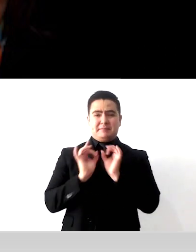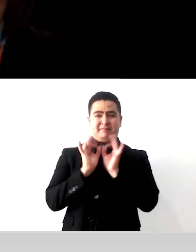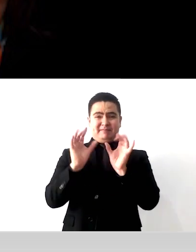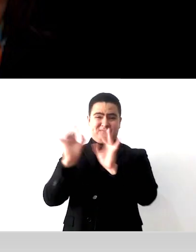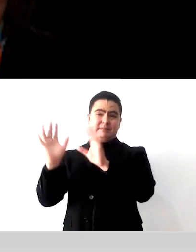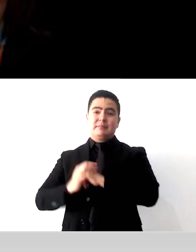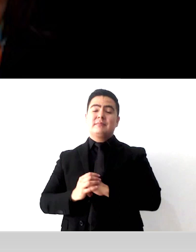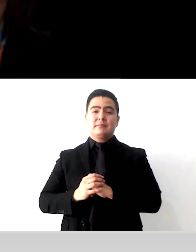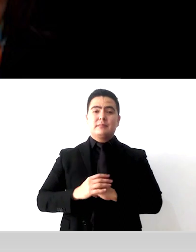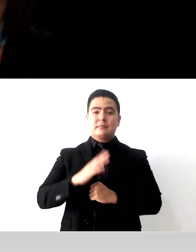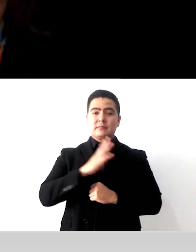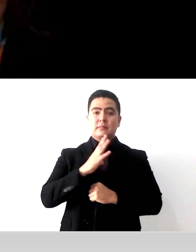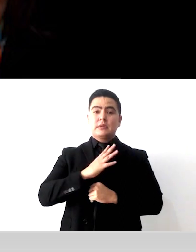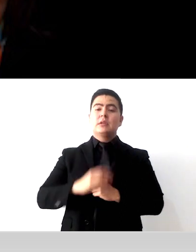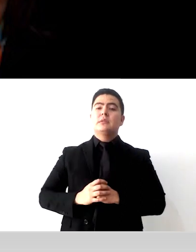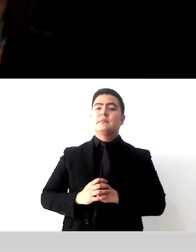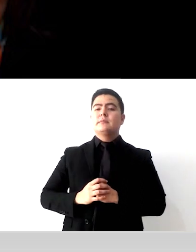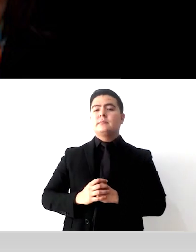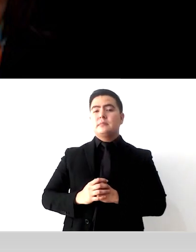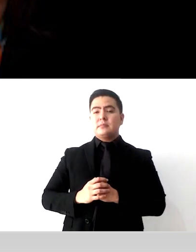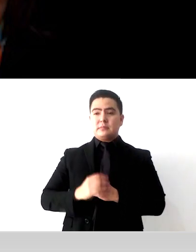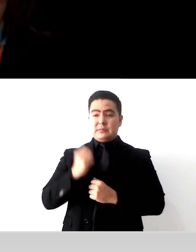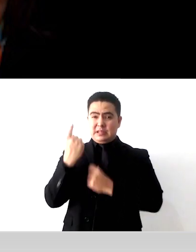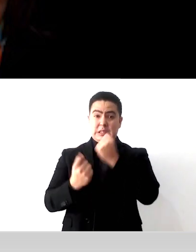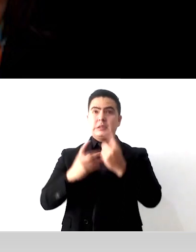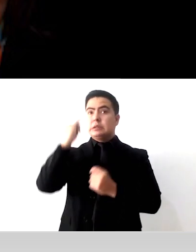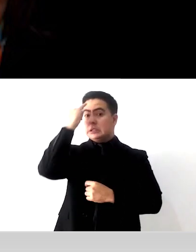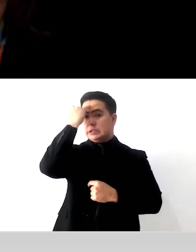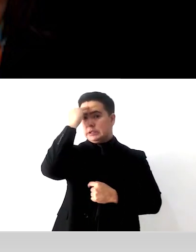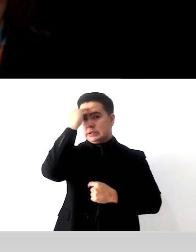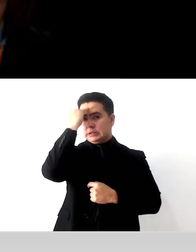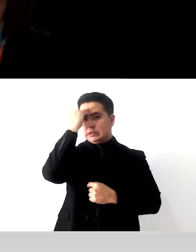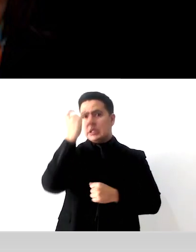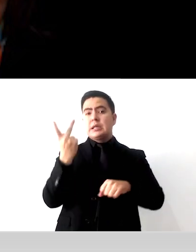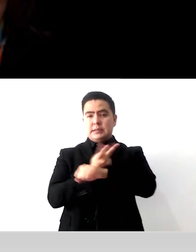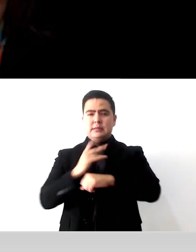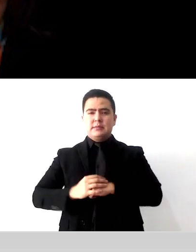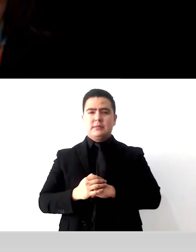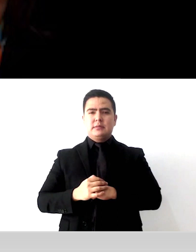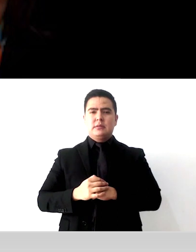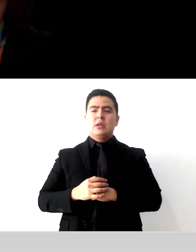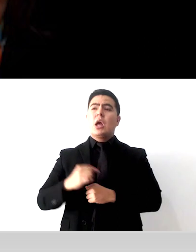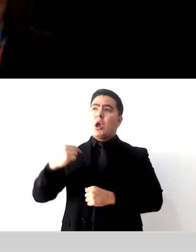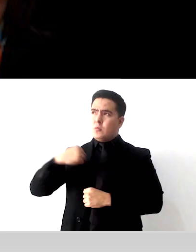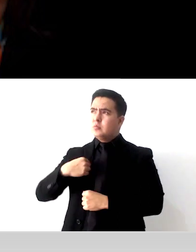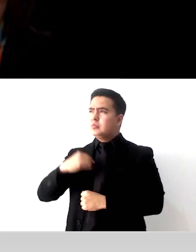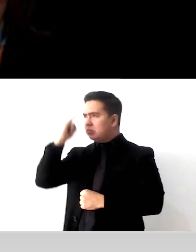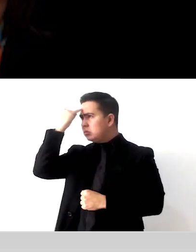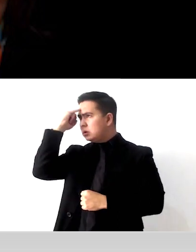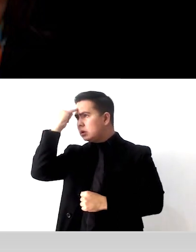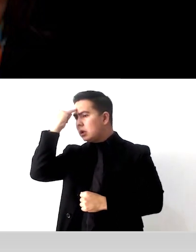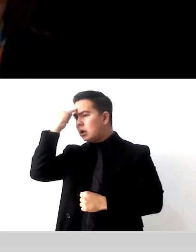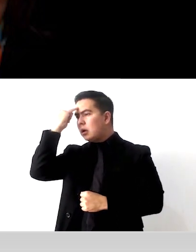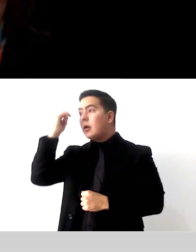Chiapas en donde registraron a personas indígenas que se autoascriben indígenas, pero la propia